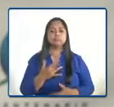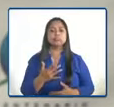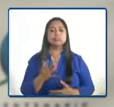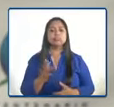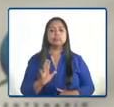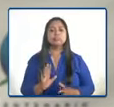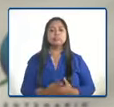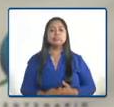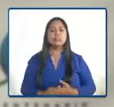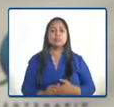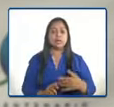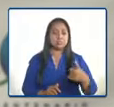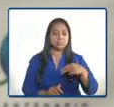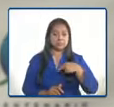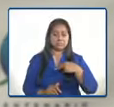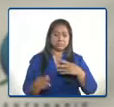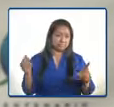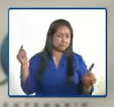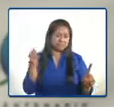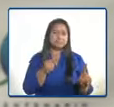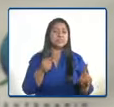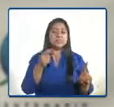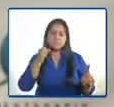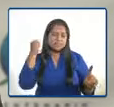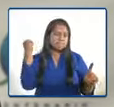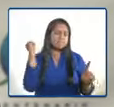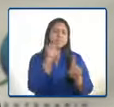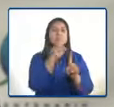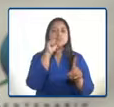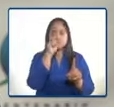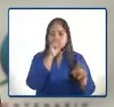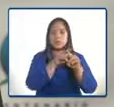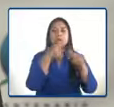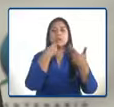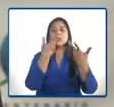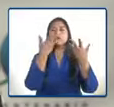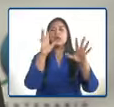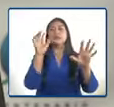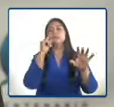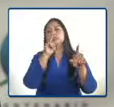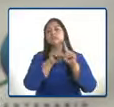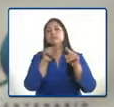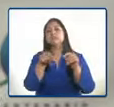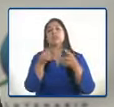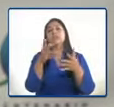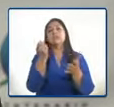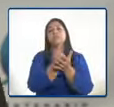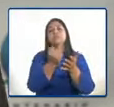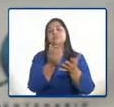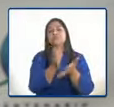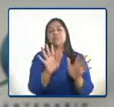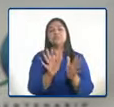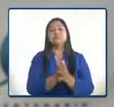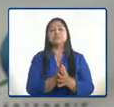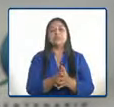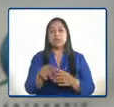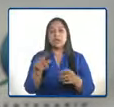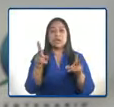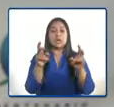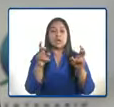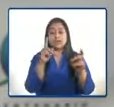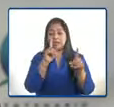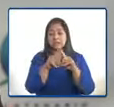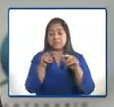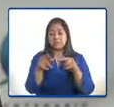estamos atacando el foco de la corrupción. Y el otro tema de los pasaportes, vamos por buen camino, ya se hizo el tema de